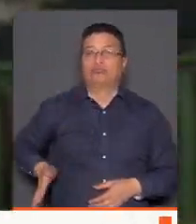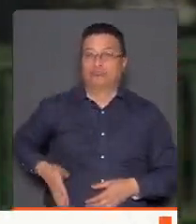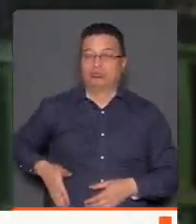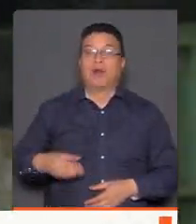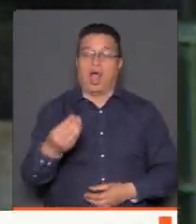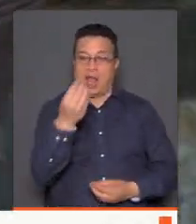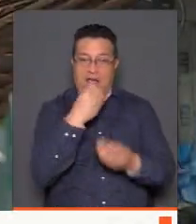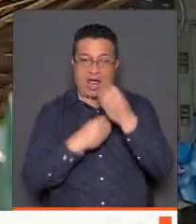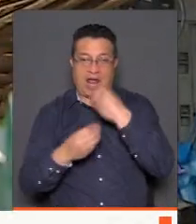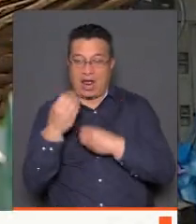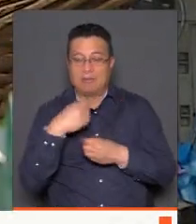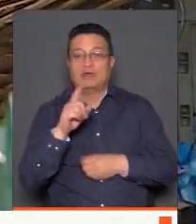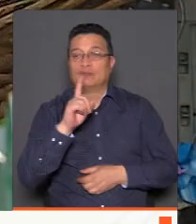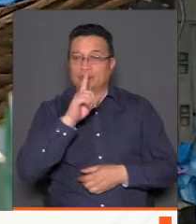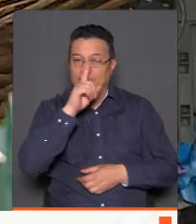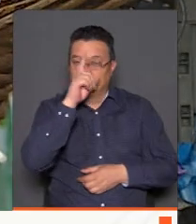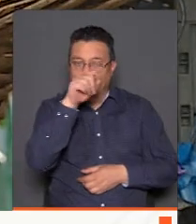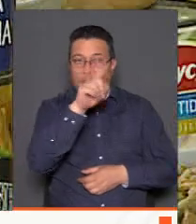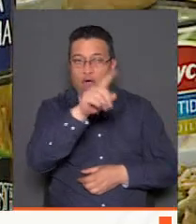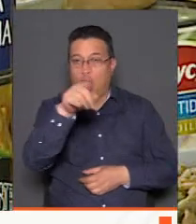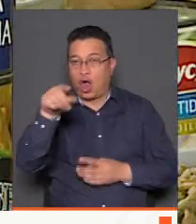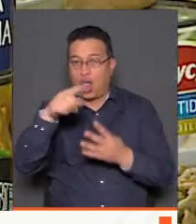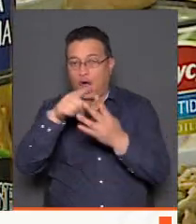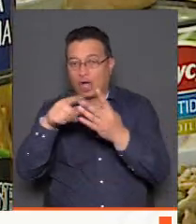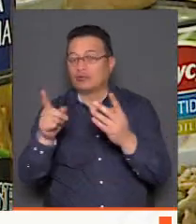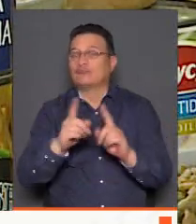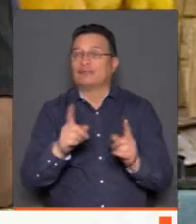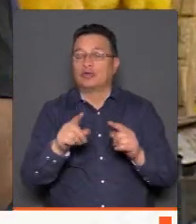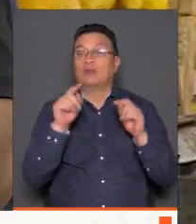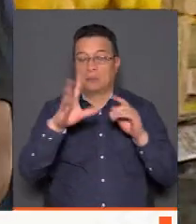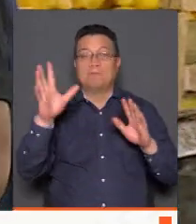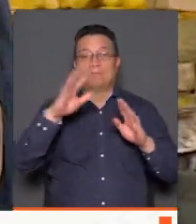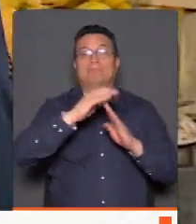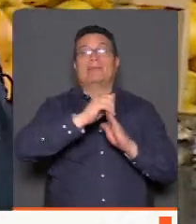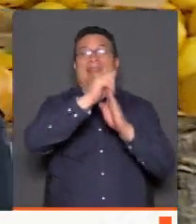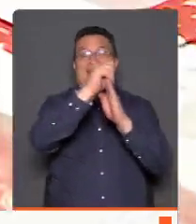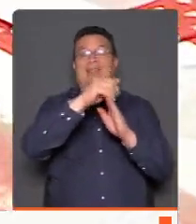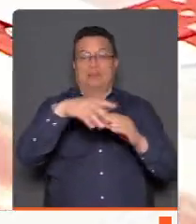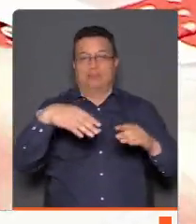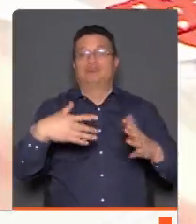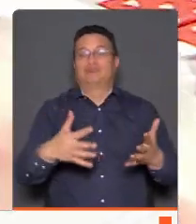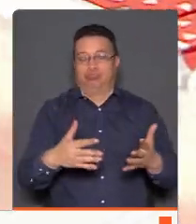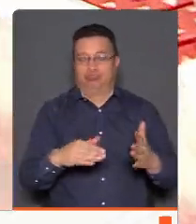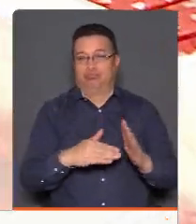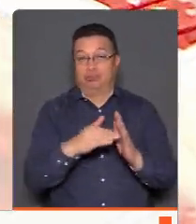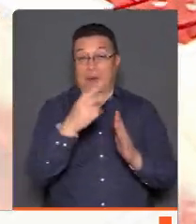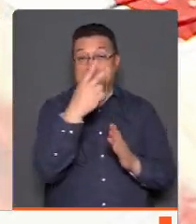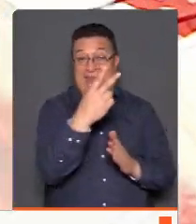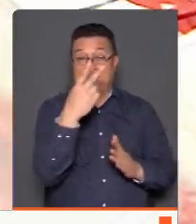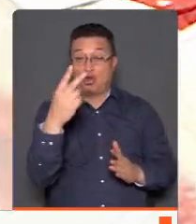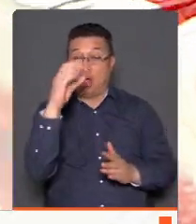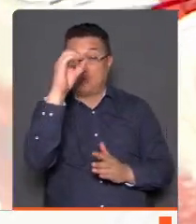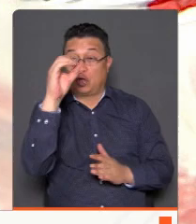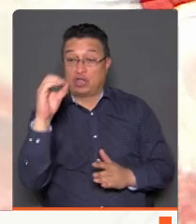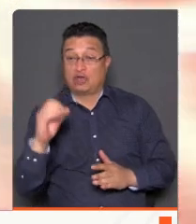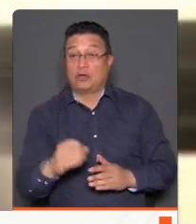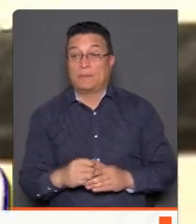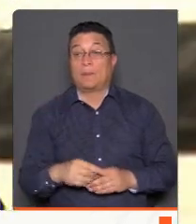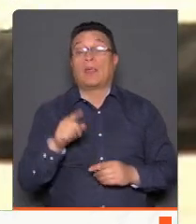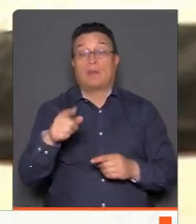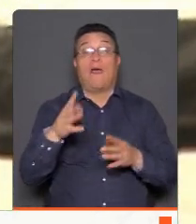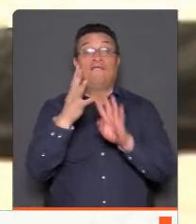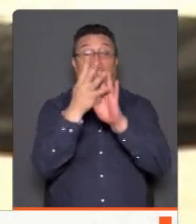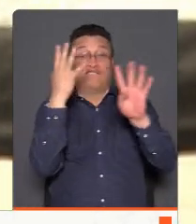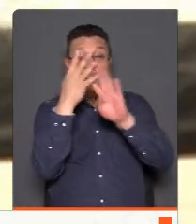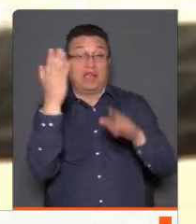están siguiendo la trayectoria de los otros productos y siguen liderando las alzas. En un año subieron 22%. Oh, uno va a la feria, antes uno con